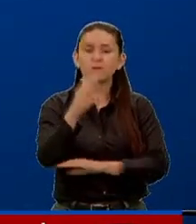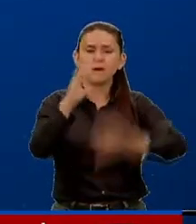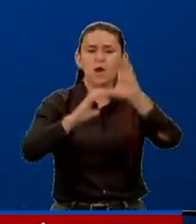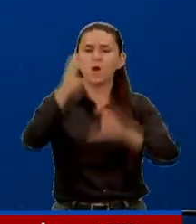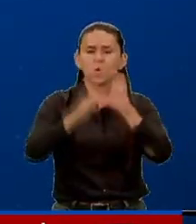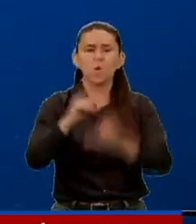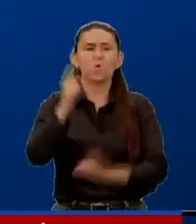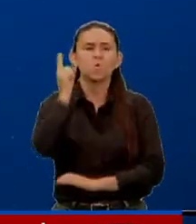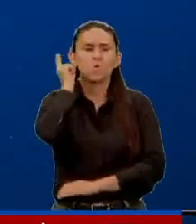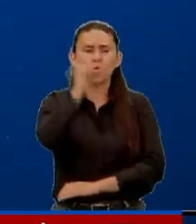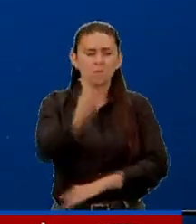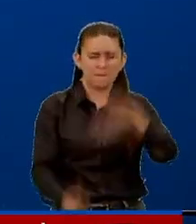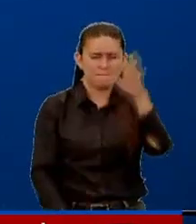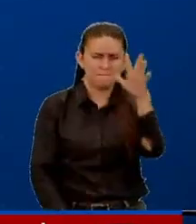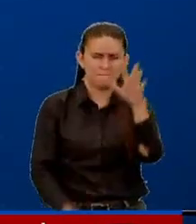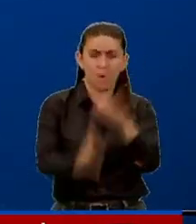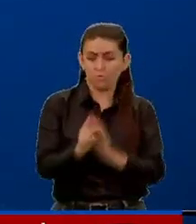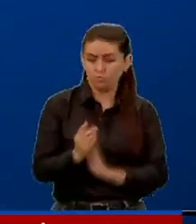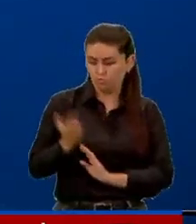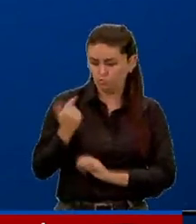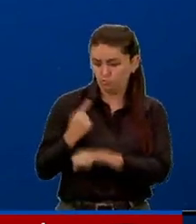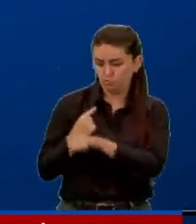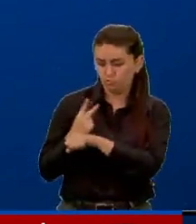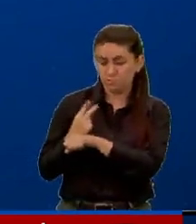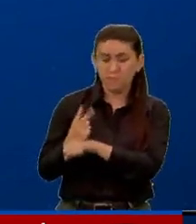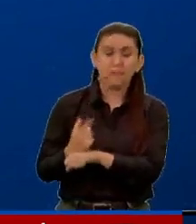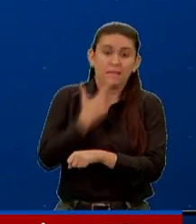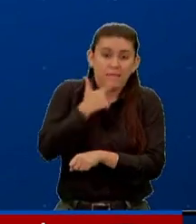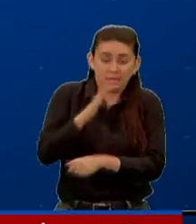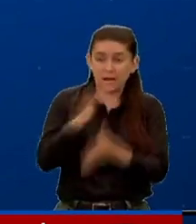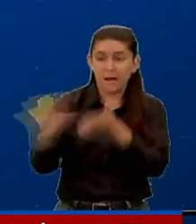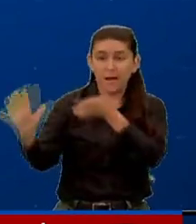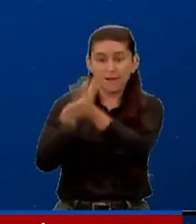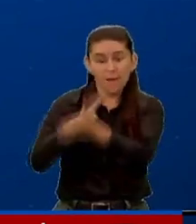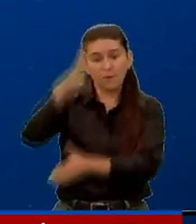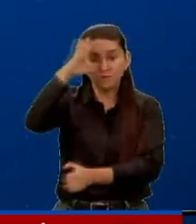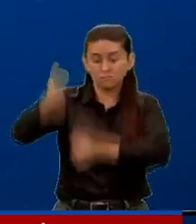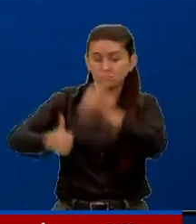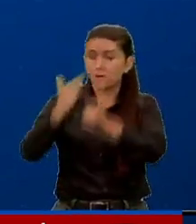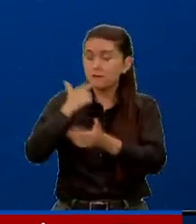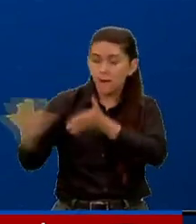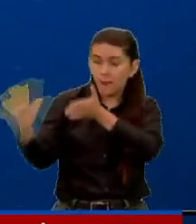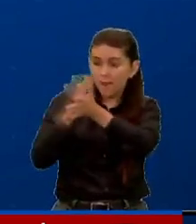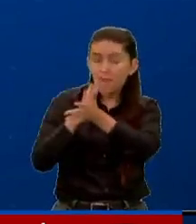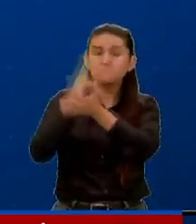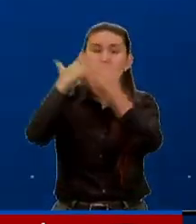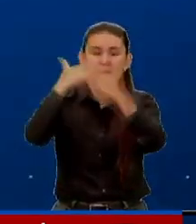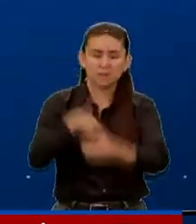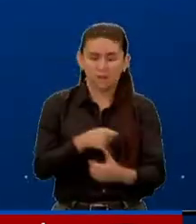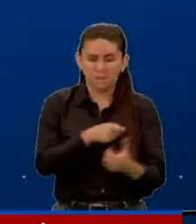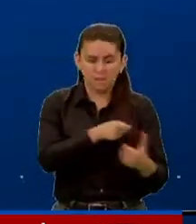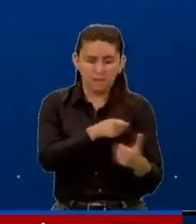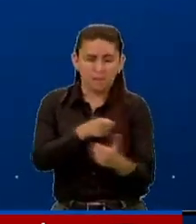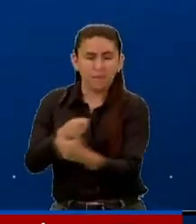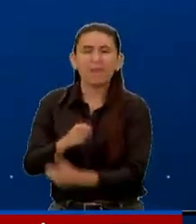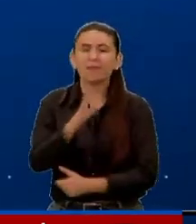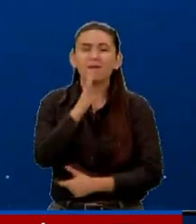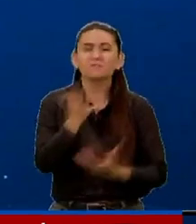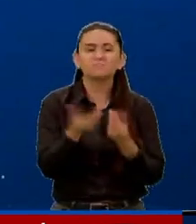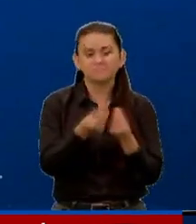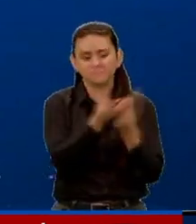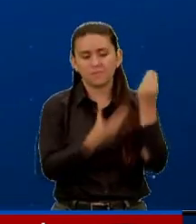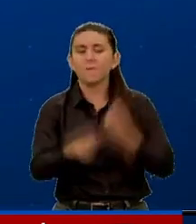que se registró hace pocos minutos. Según lo que se ha manifestado por parte de las autoridades competentes, este ataque armado fue perpetrado por las